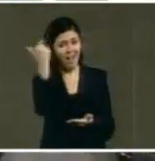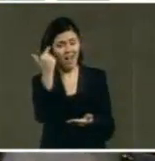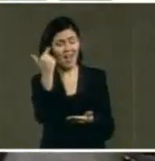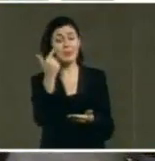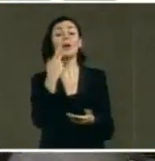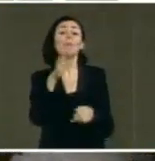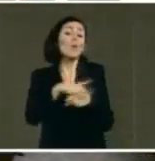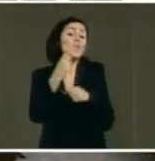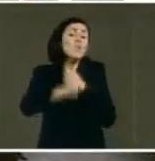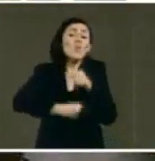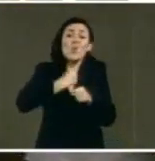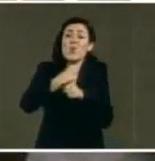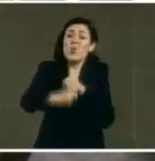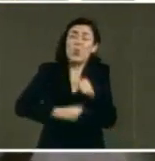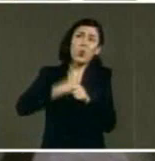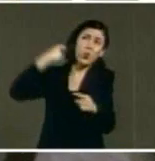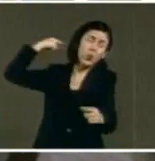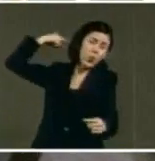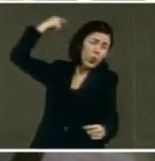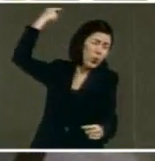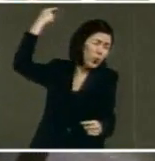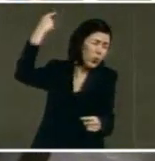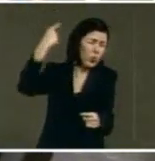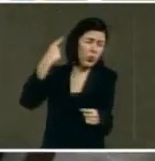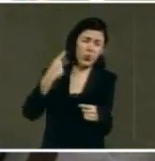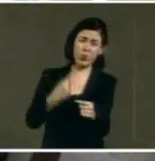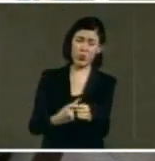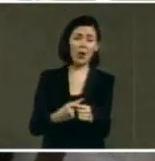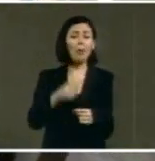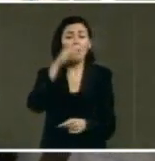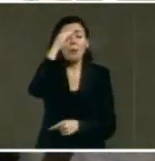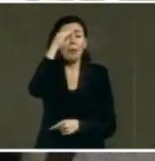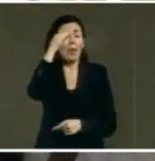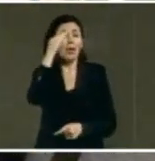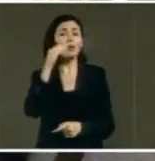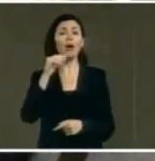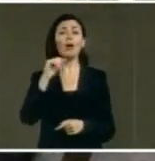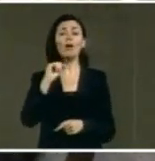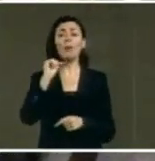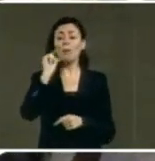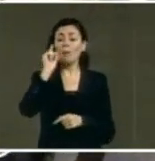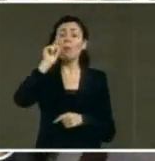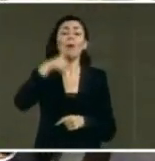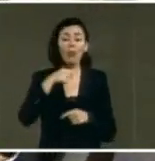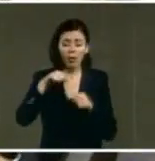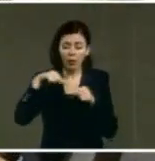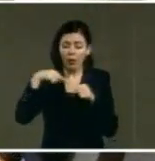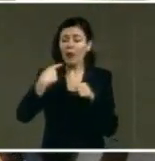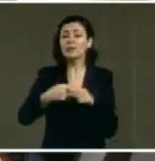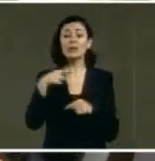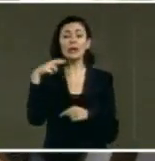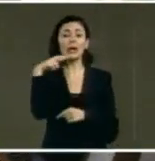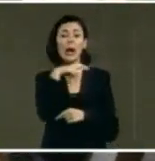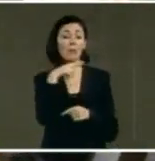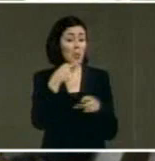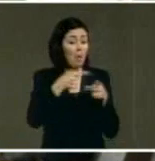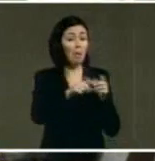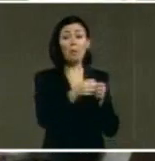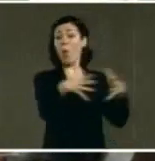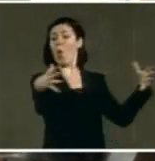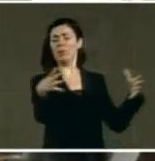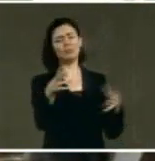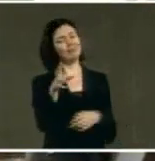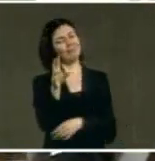incubación. Pensar que el problema se gestó de la noche a la mañana y empezó con esta administración es tan equivocado